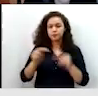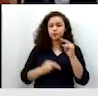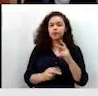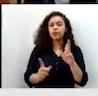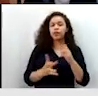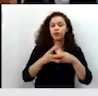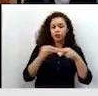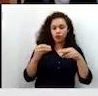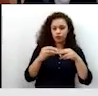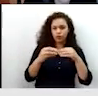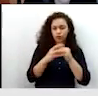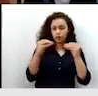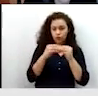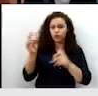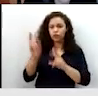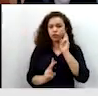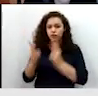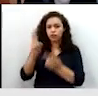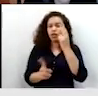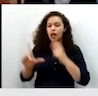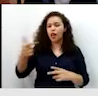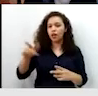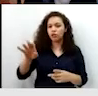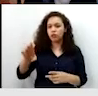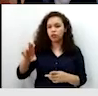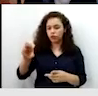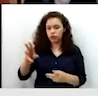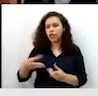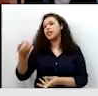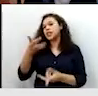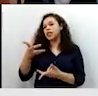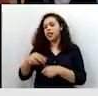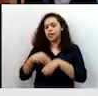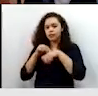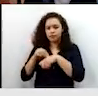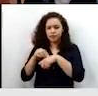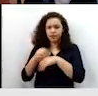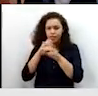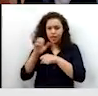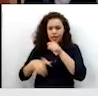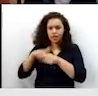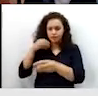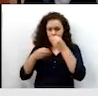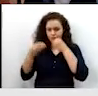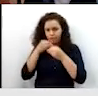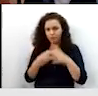cereales, leguminosas y de origen animal, y ahí más o menos nos da un razón. ¿Cuáles